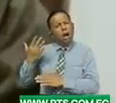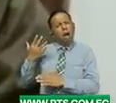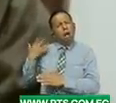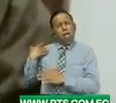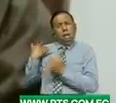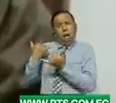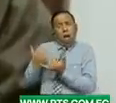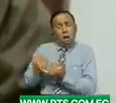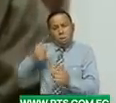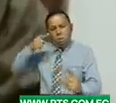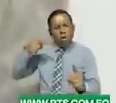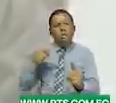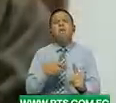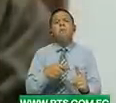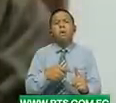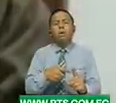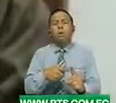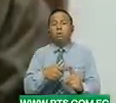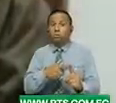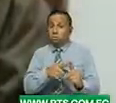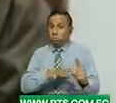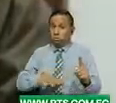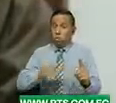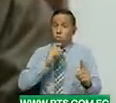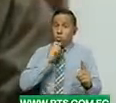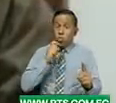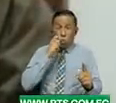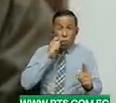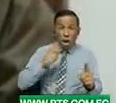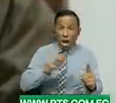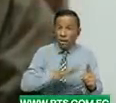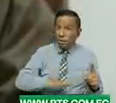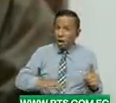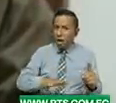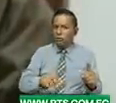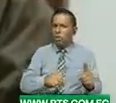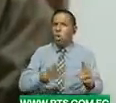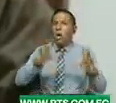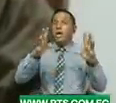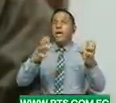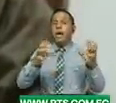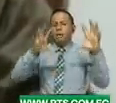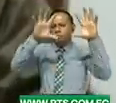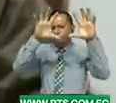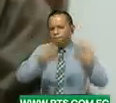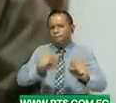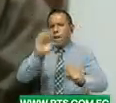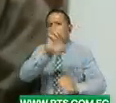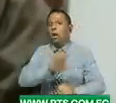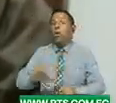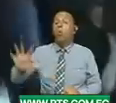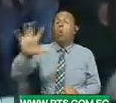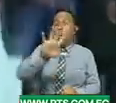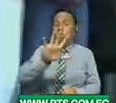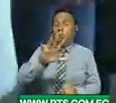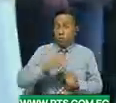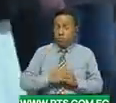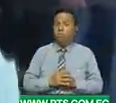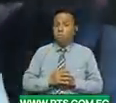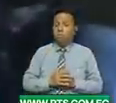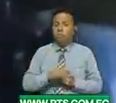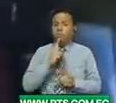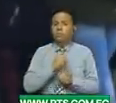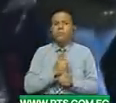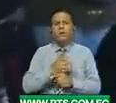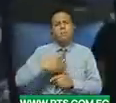es Ucrania, sino Europa. Ucrania es solo la puerta de entrada para las tropas rusas, mencionó. Más de